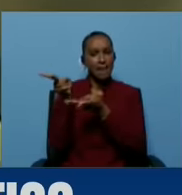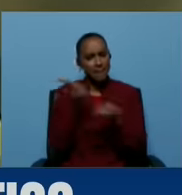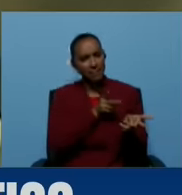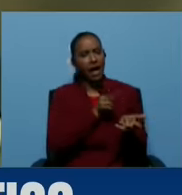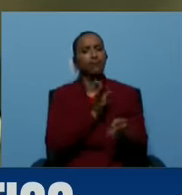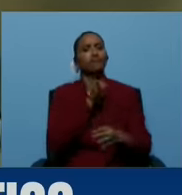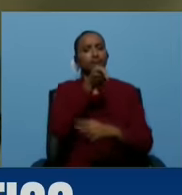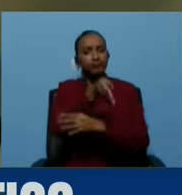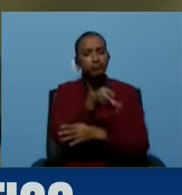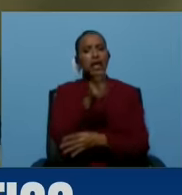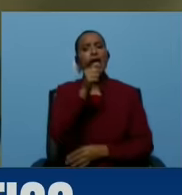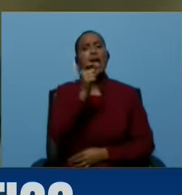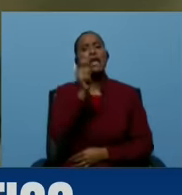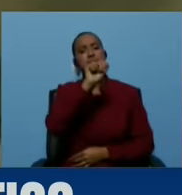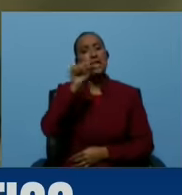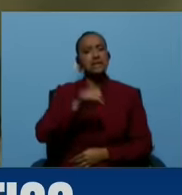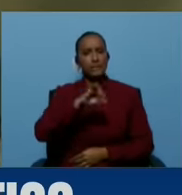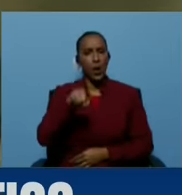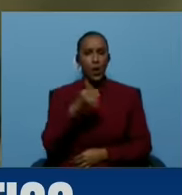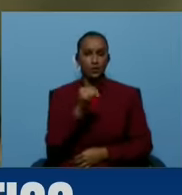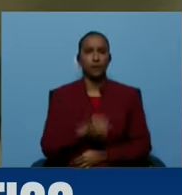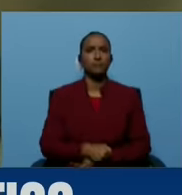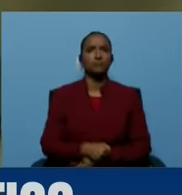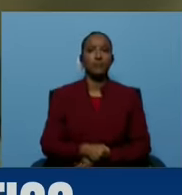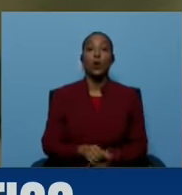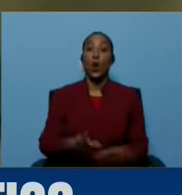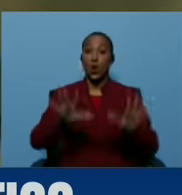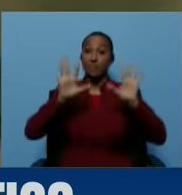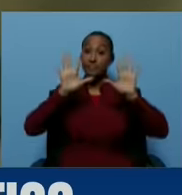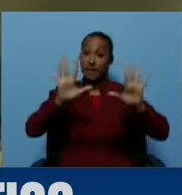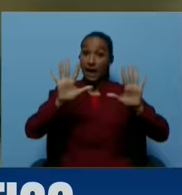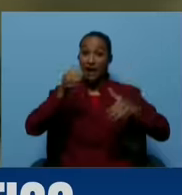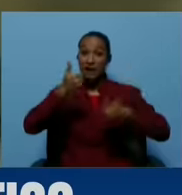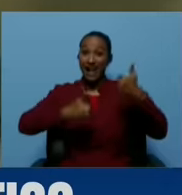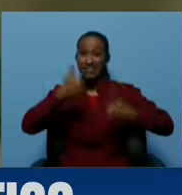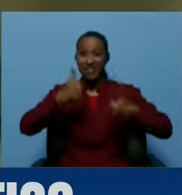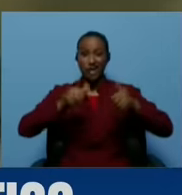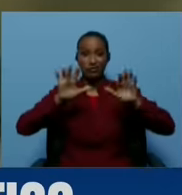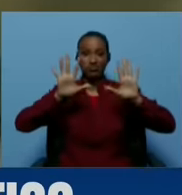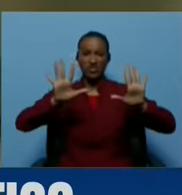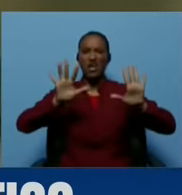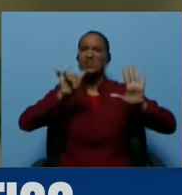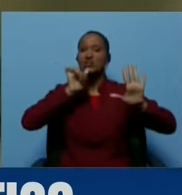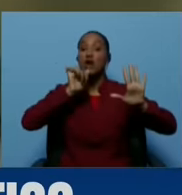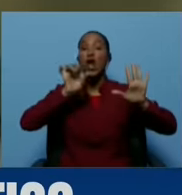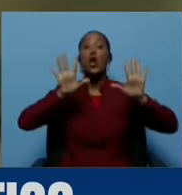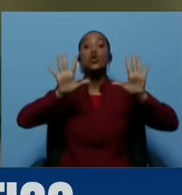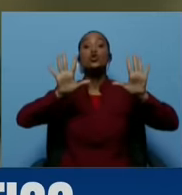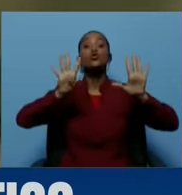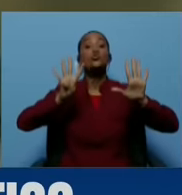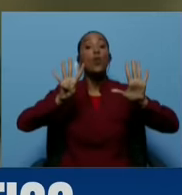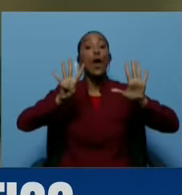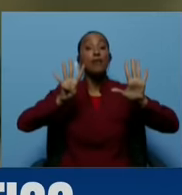julio. De los 10 candidatos, acudieron 9.